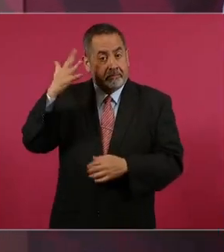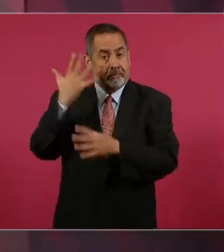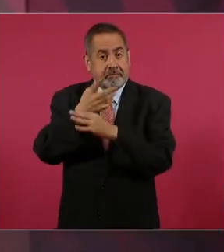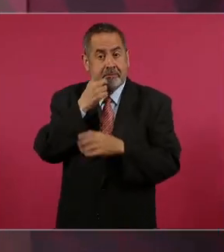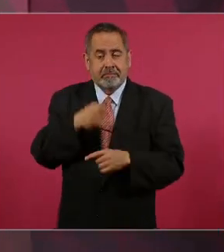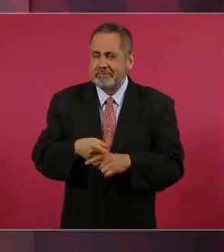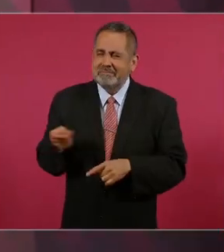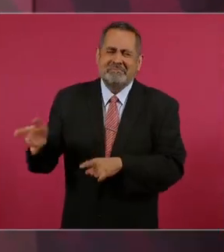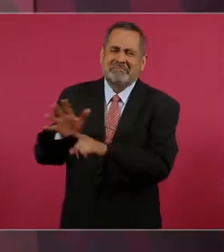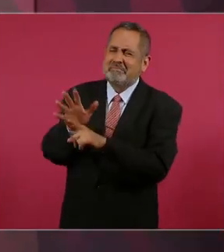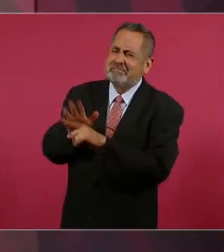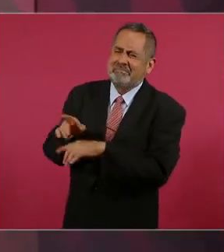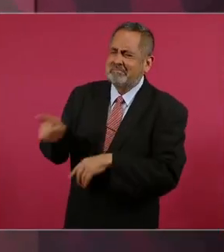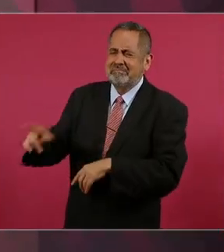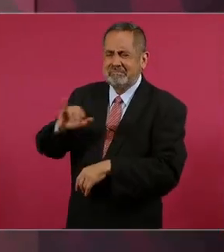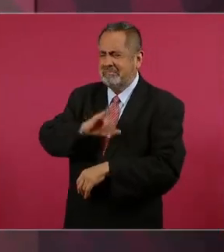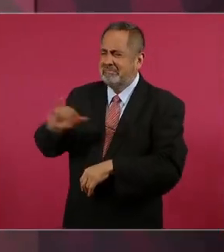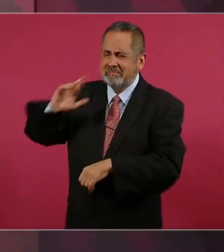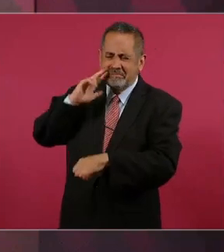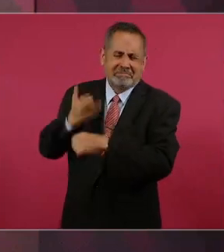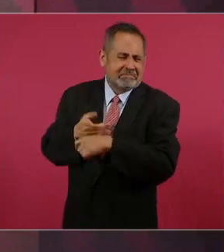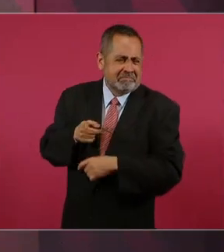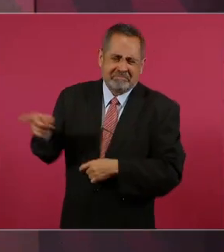populismo y que era irresponsable